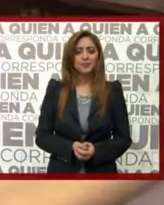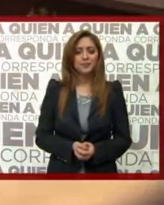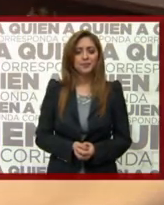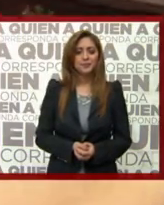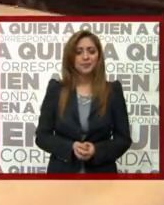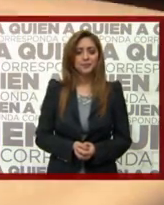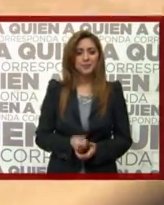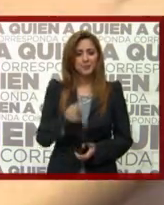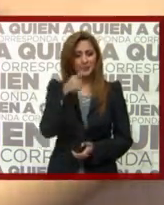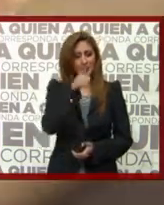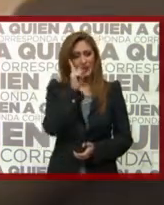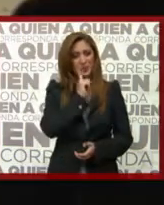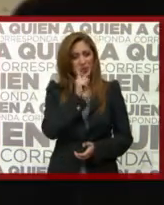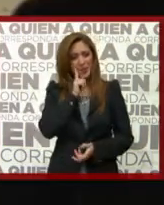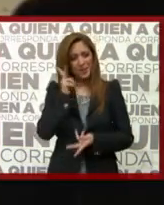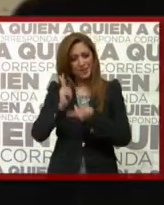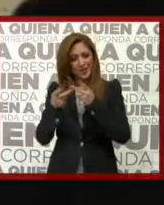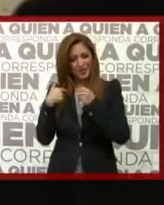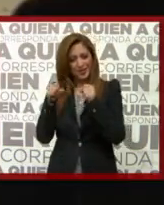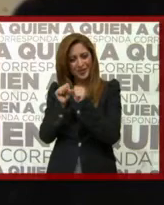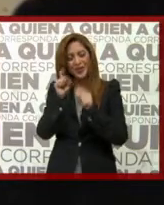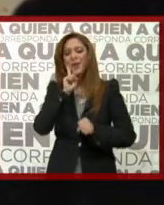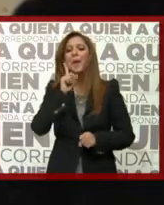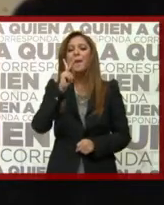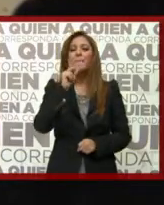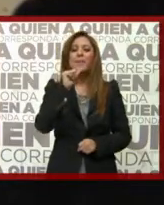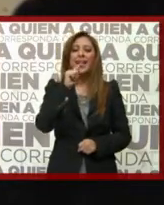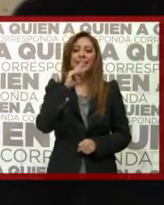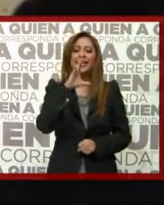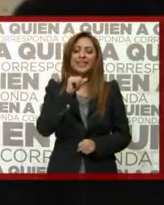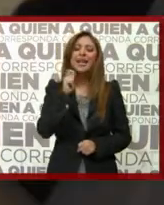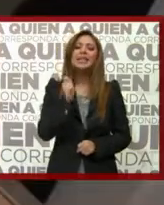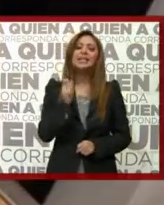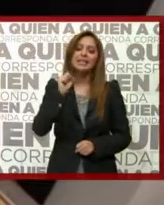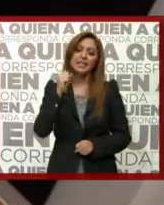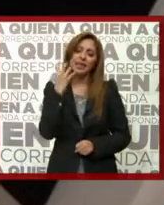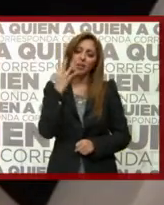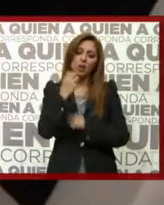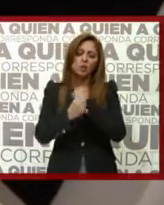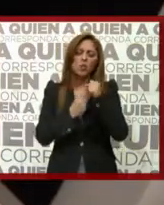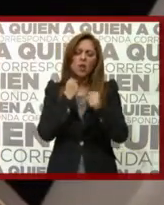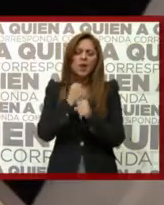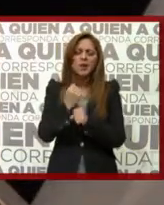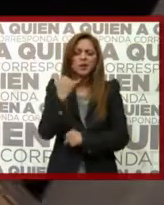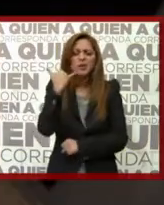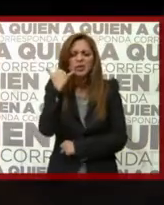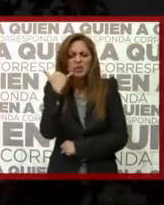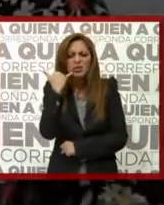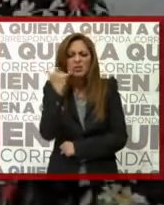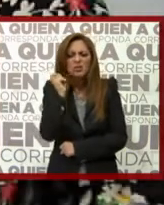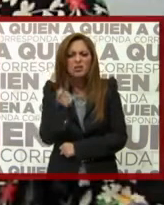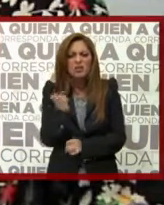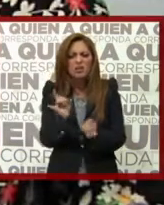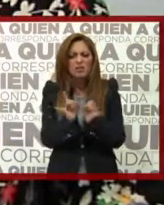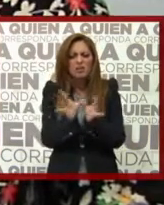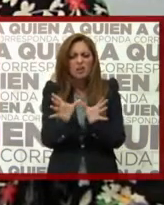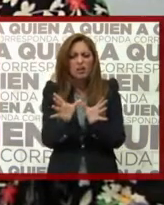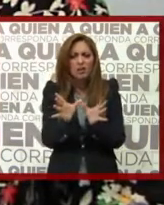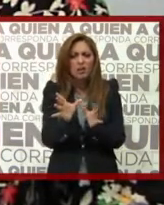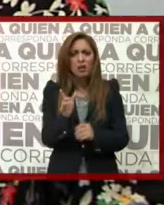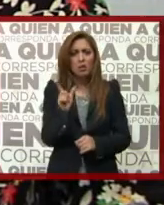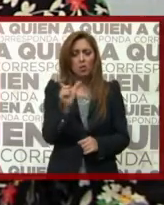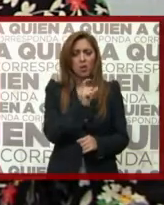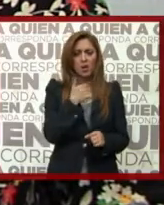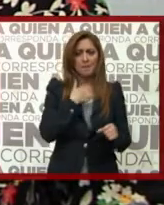Cuando esta mujer hablaba con su sobrina, Patricia Mancera Corona, de 64 años de edad, detectó que algo estaba mal. No le entendía lo